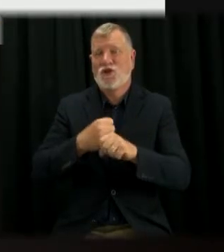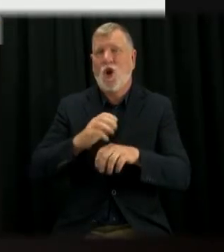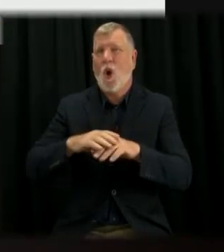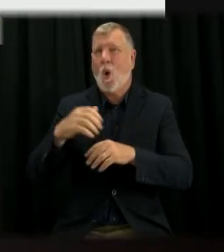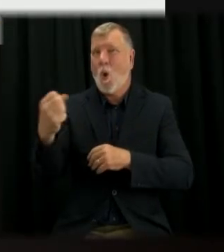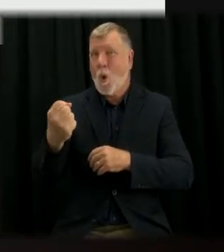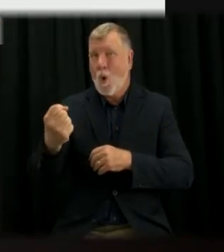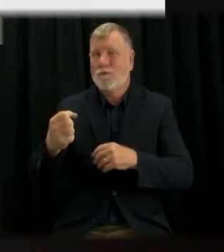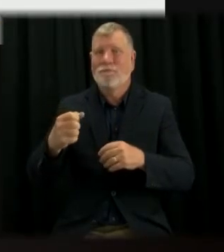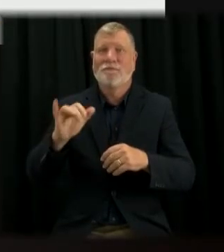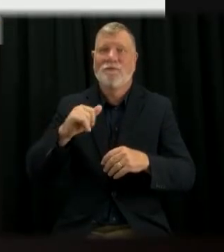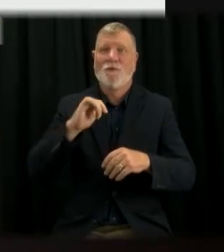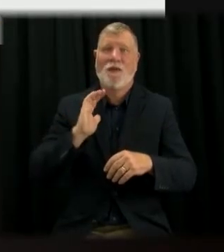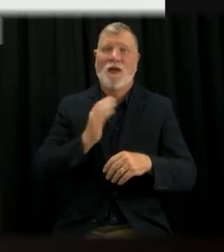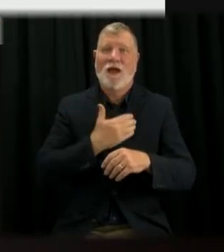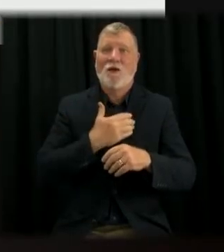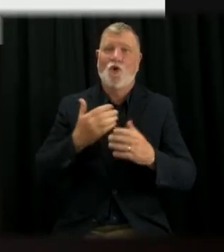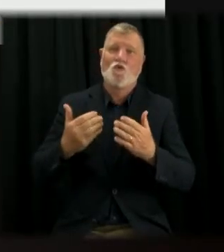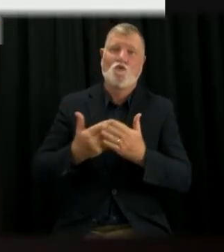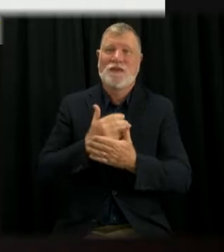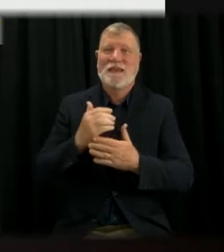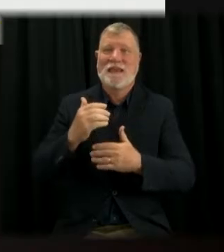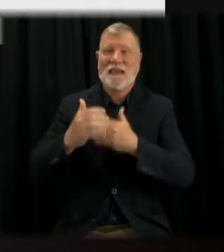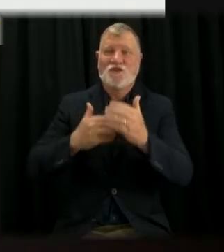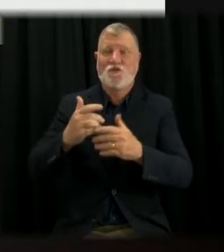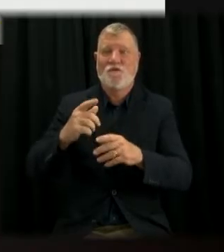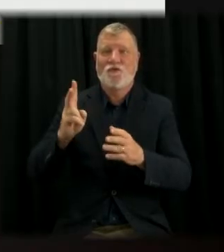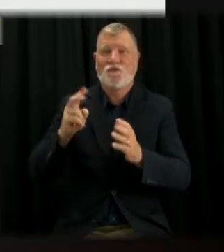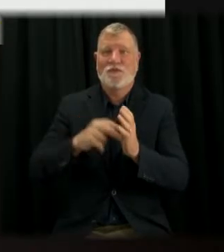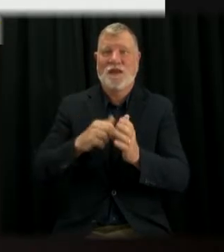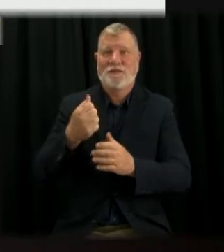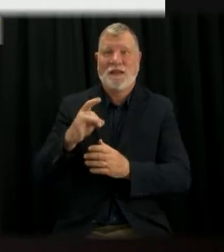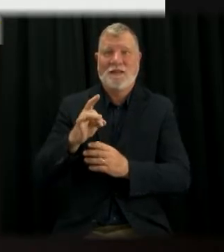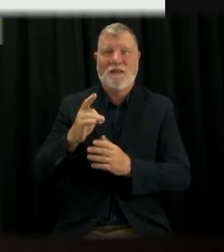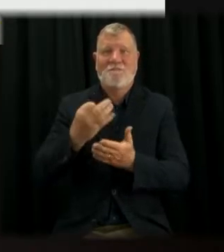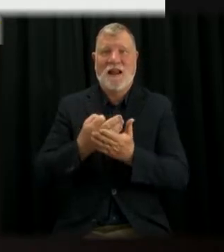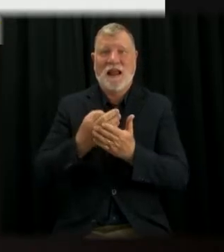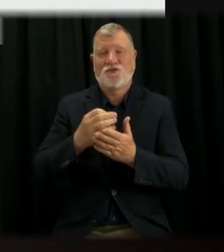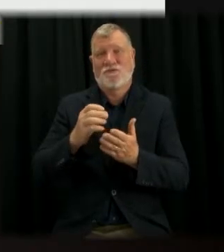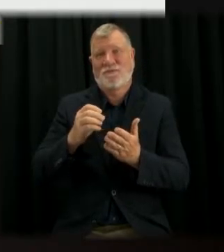el de PREPA, ya que estamos en una remisión, un proceso de remisión